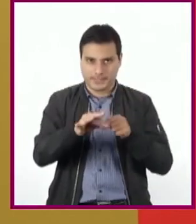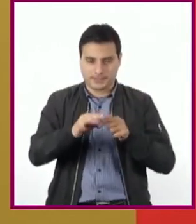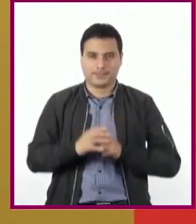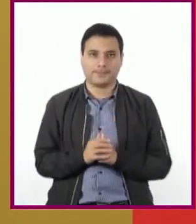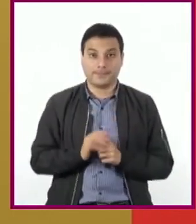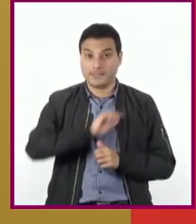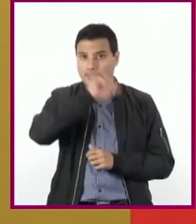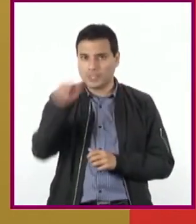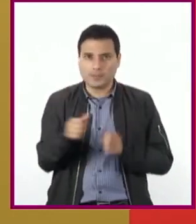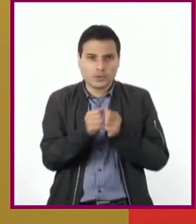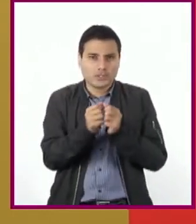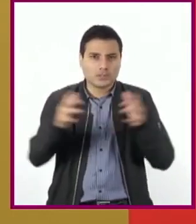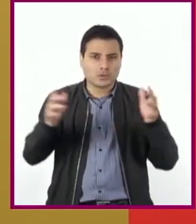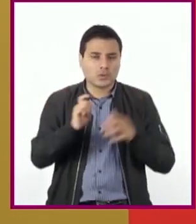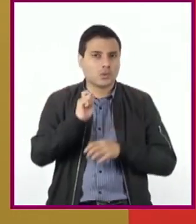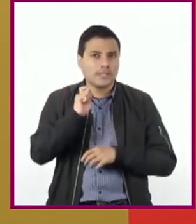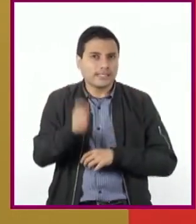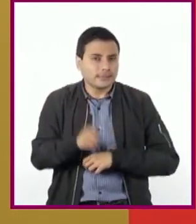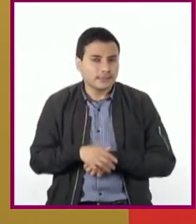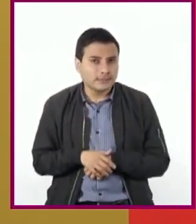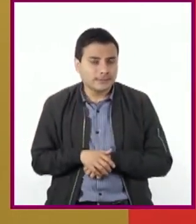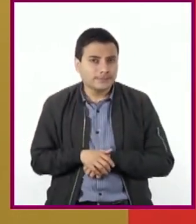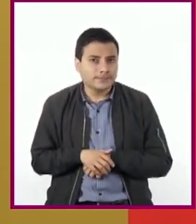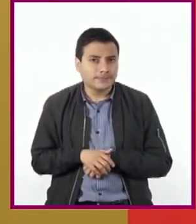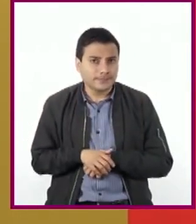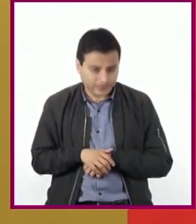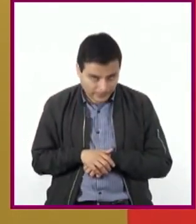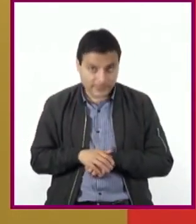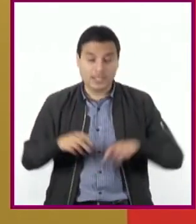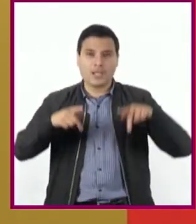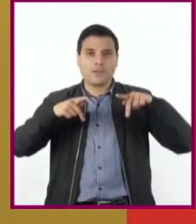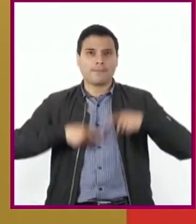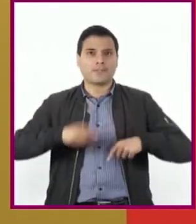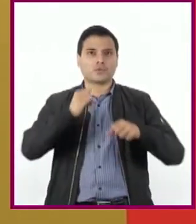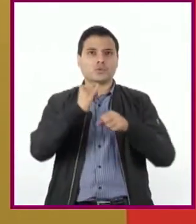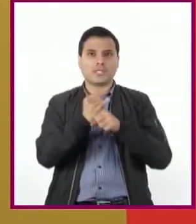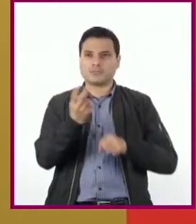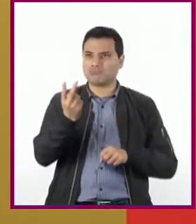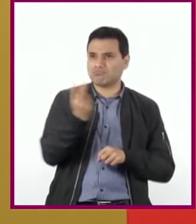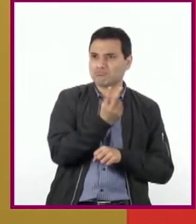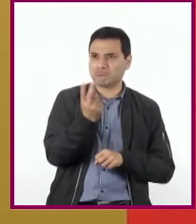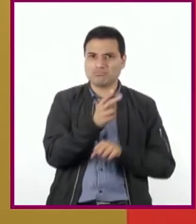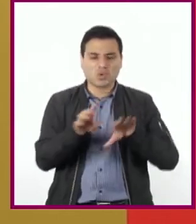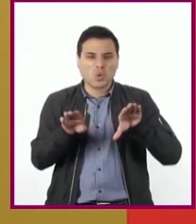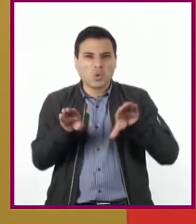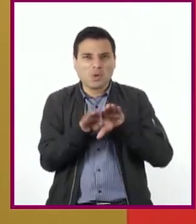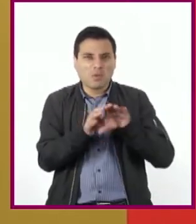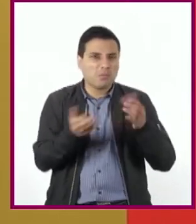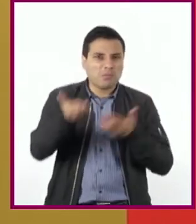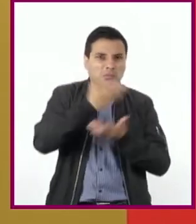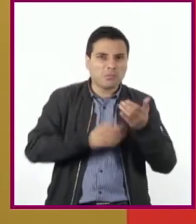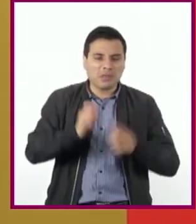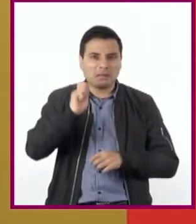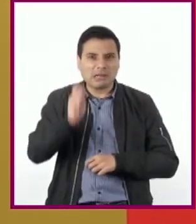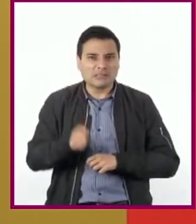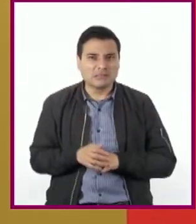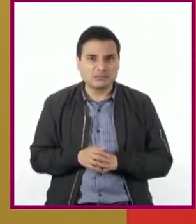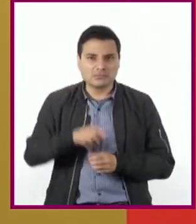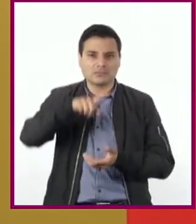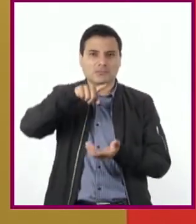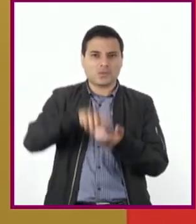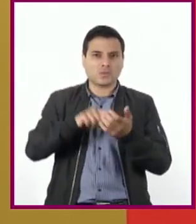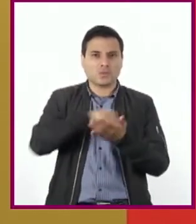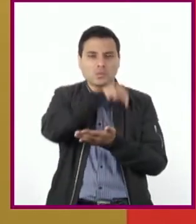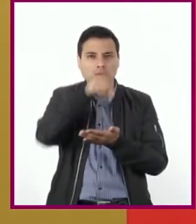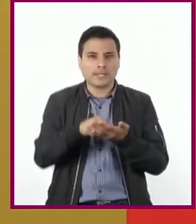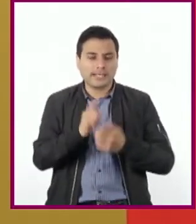En el desarrollo se muestra la relación que hay entre los personajes, el lugar en que habitan y lo que determina el tiempo